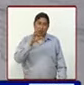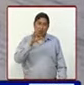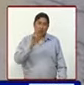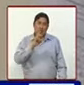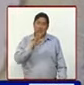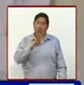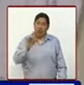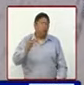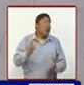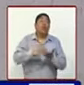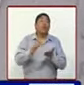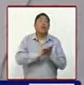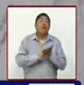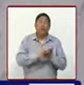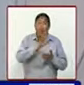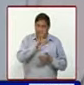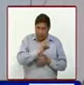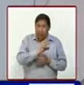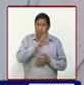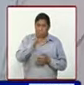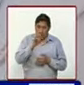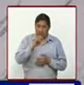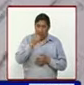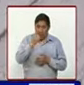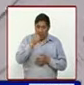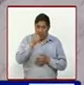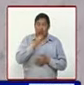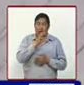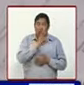7710-6758. Repitamos una vez más.